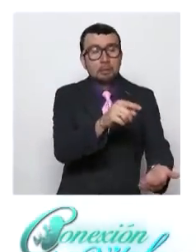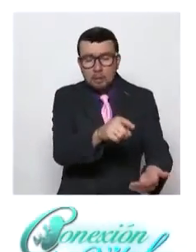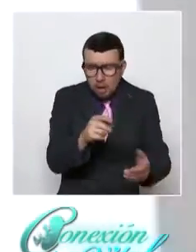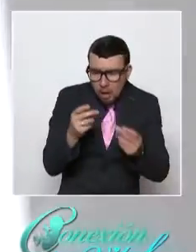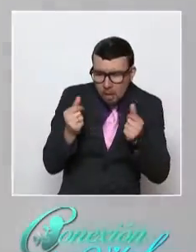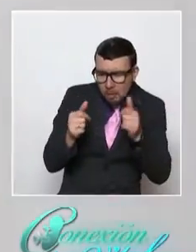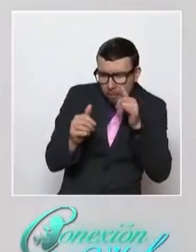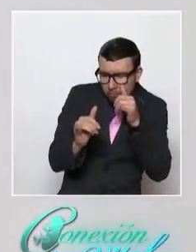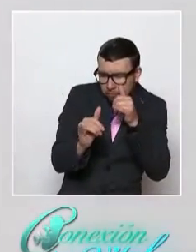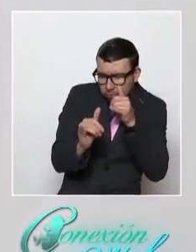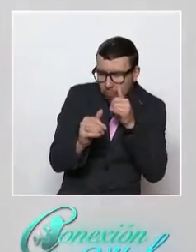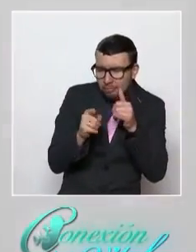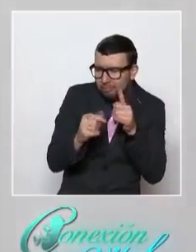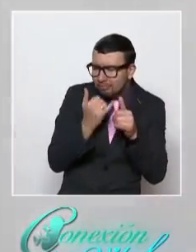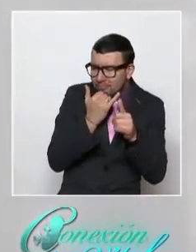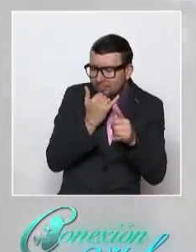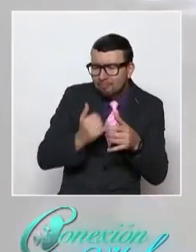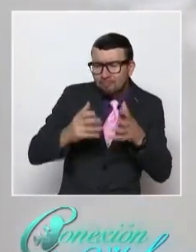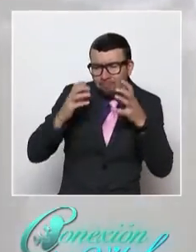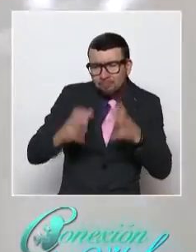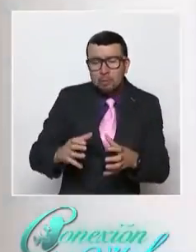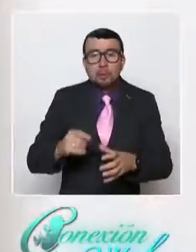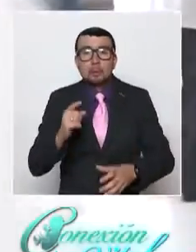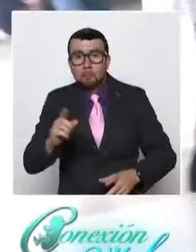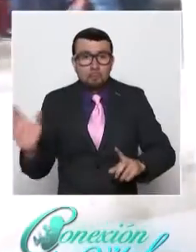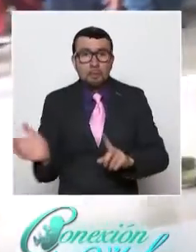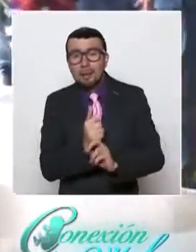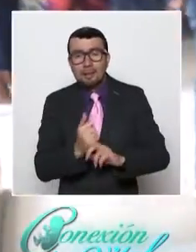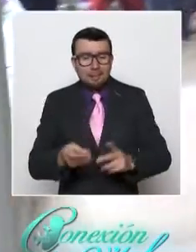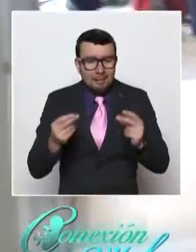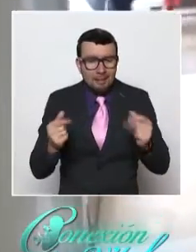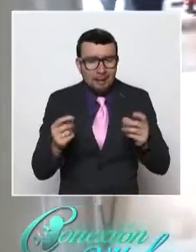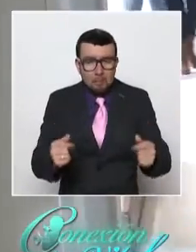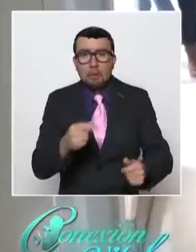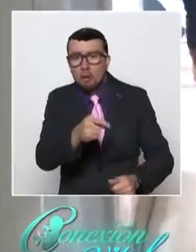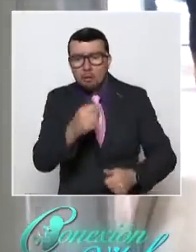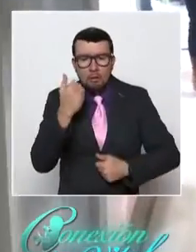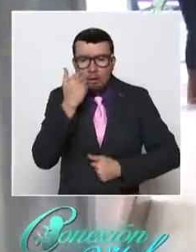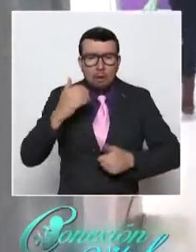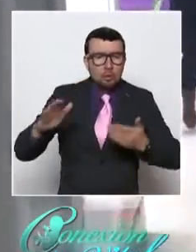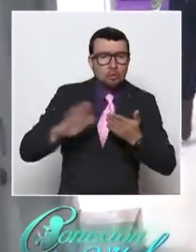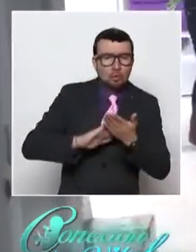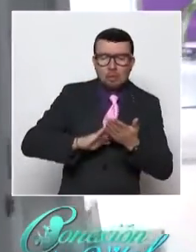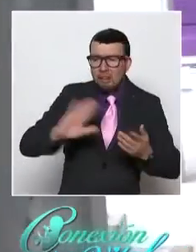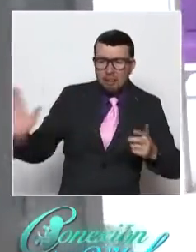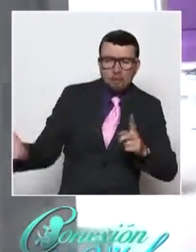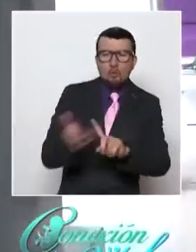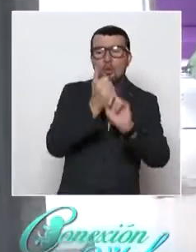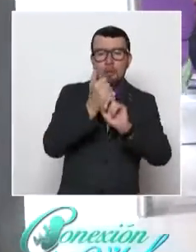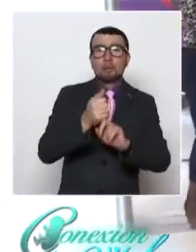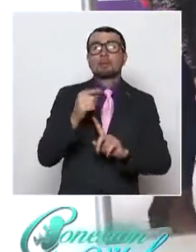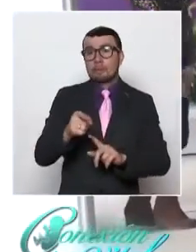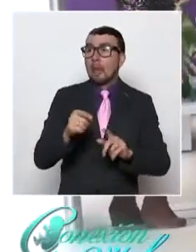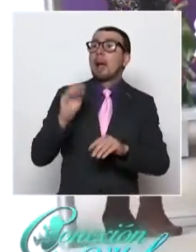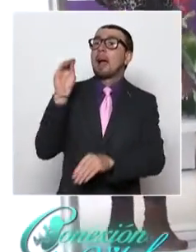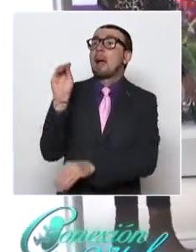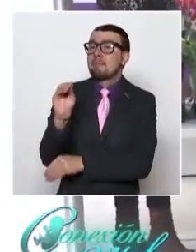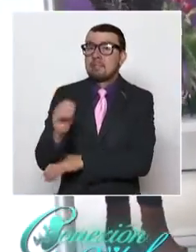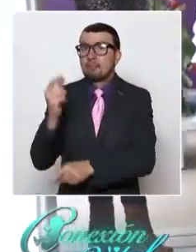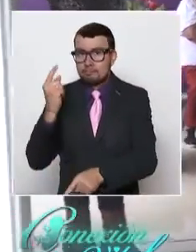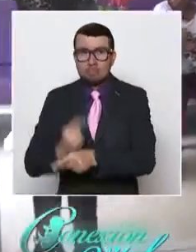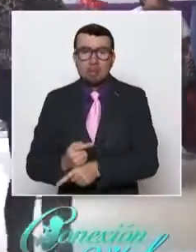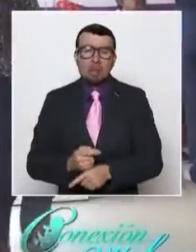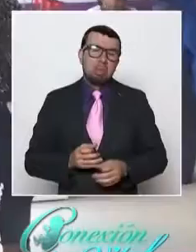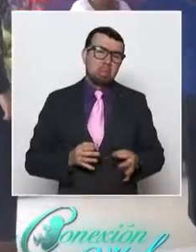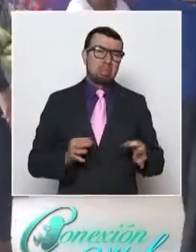menor tiempo posible, tratando de agilizar el proceso del diagnóstico y de la enfermedad.